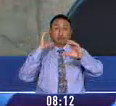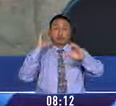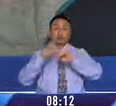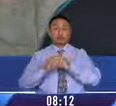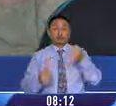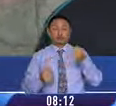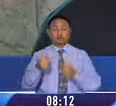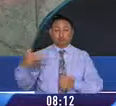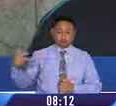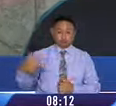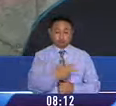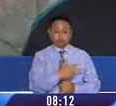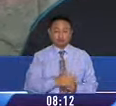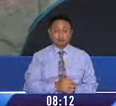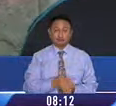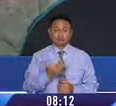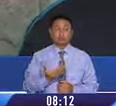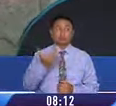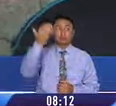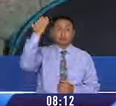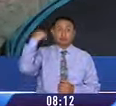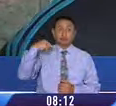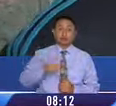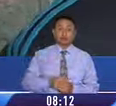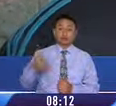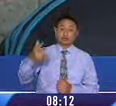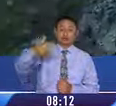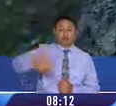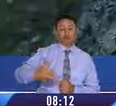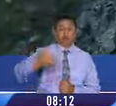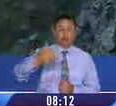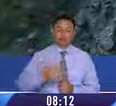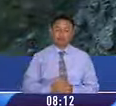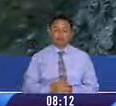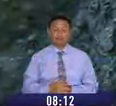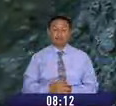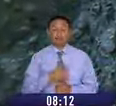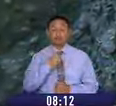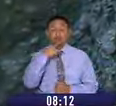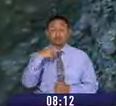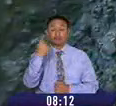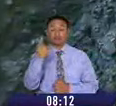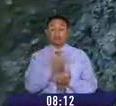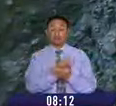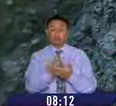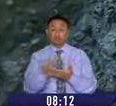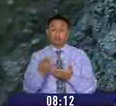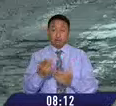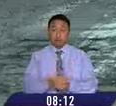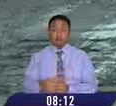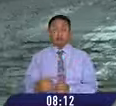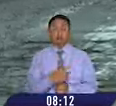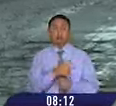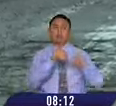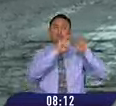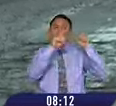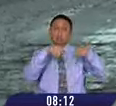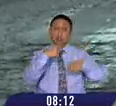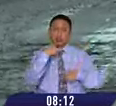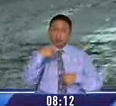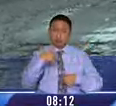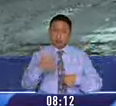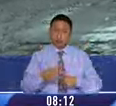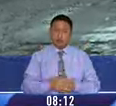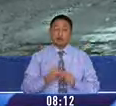bajan carros. Anteayer ya un carro se metió en ese hueco y vino a parar acá. Aseguran que hace 2 semanas el ofrecimiento de la empresa de agua potable